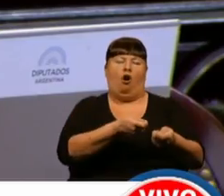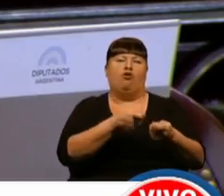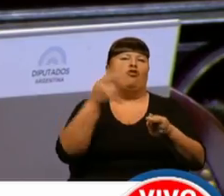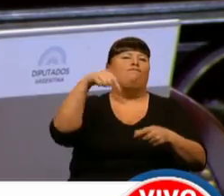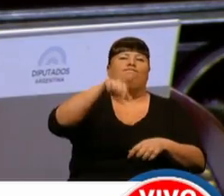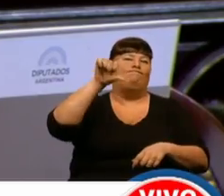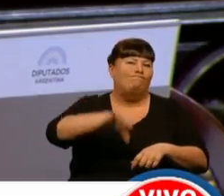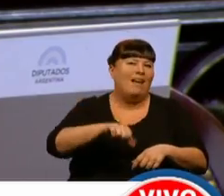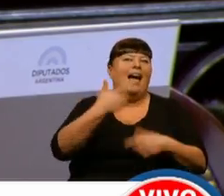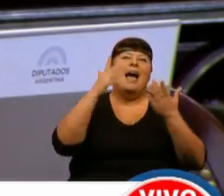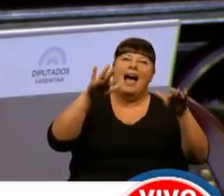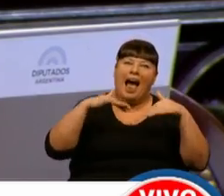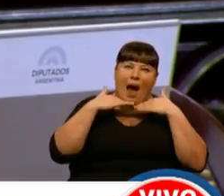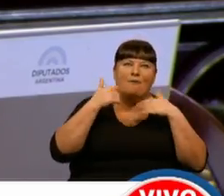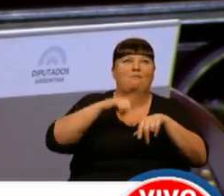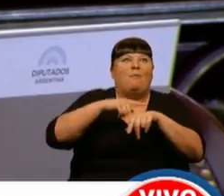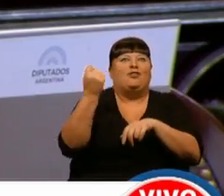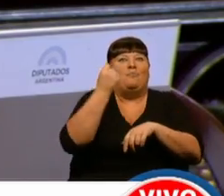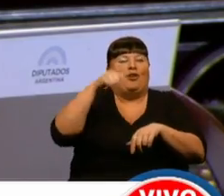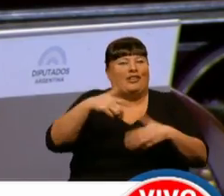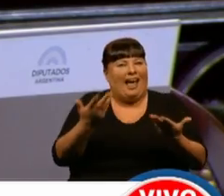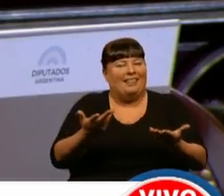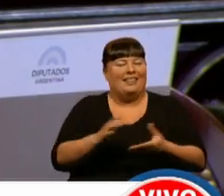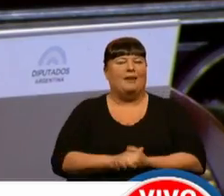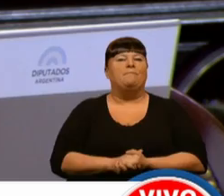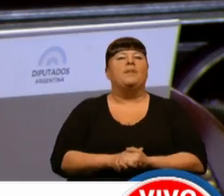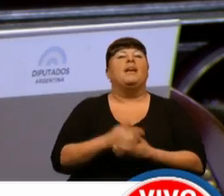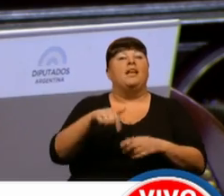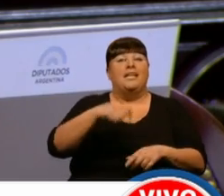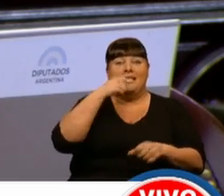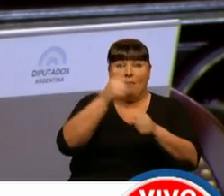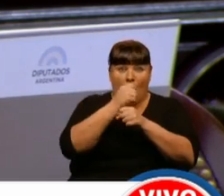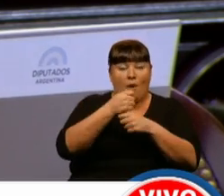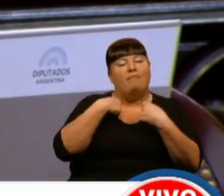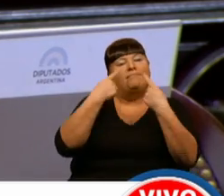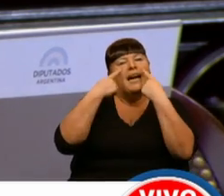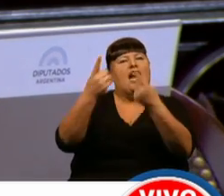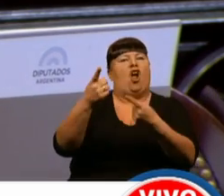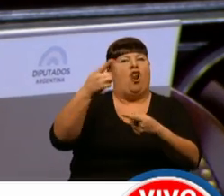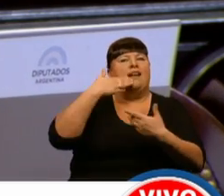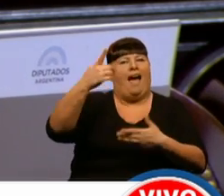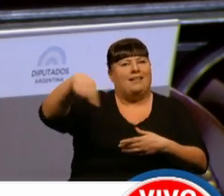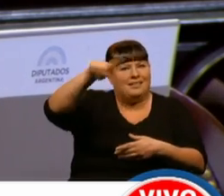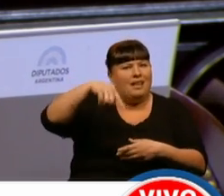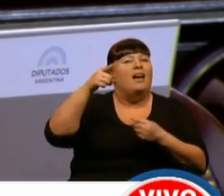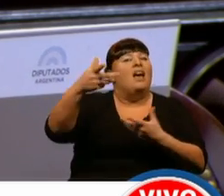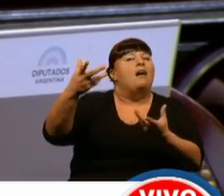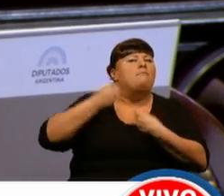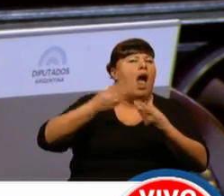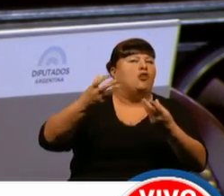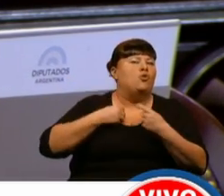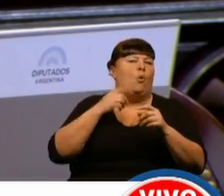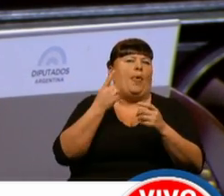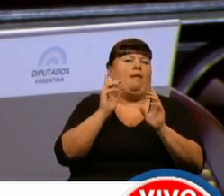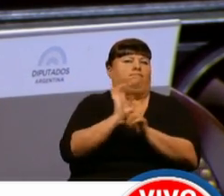no han podido estar y disfrutar de este acontecimiento va para ellos mi reconocimiento porque fueron quienes ayudaron a